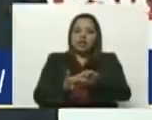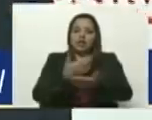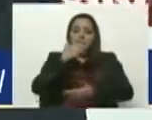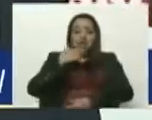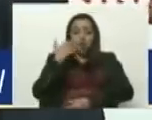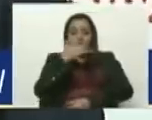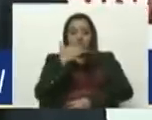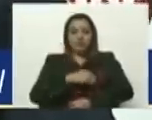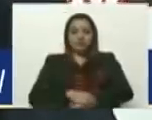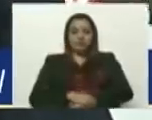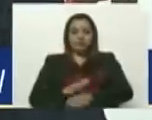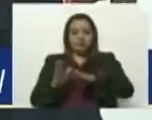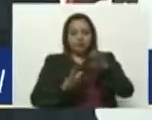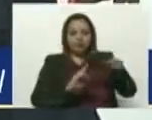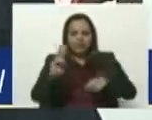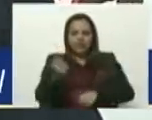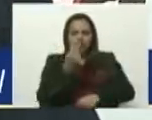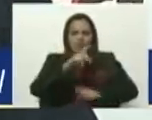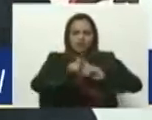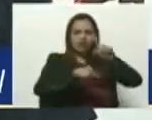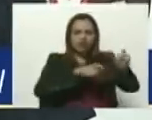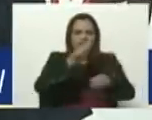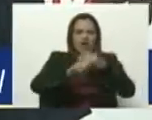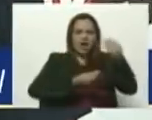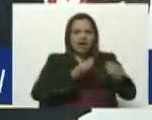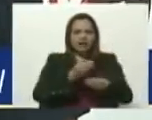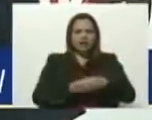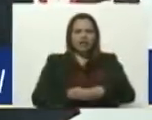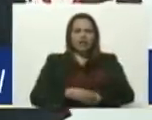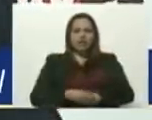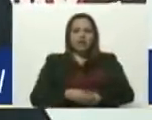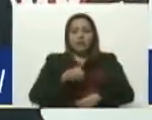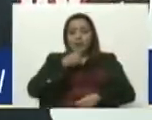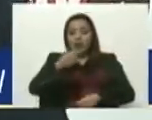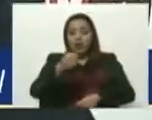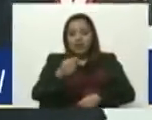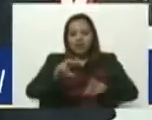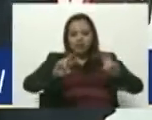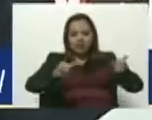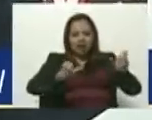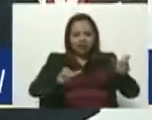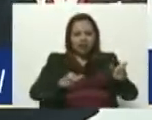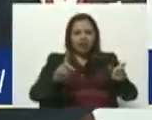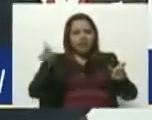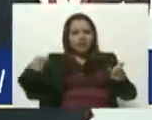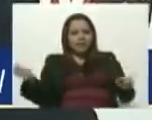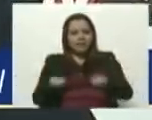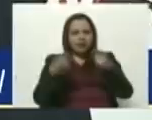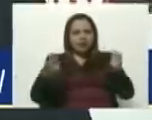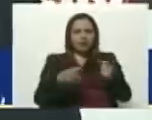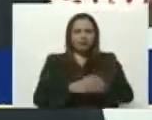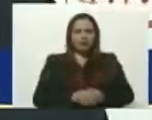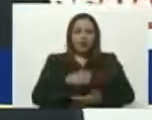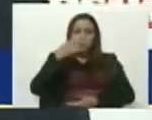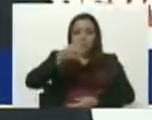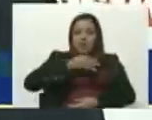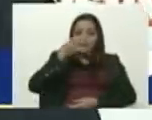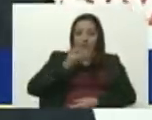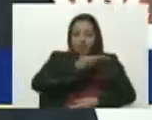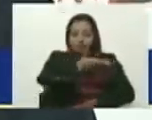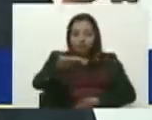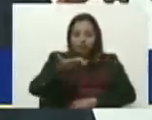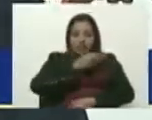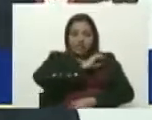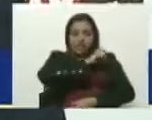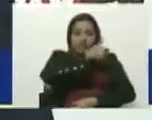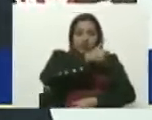pregunta la realiza oscar morffes por llevar el mundial y correo del orinoco buenas tardes a todos ya todas la dirección del